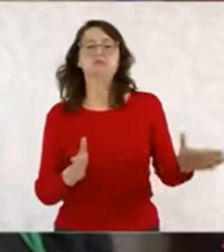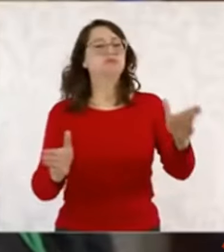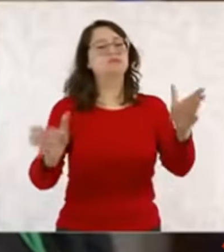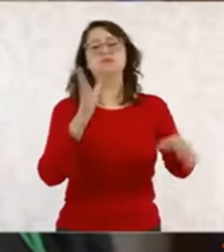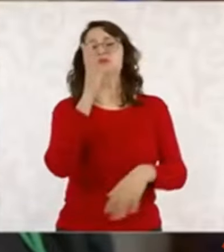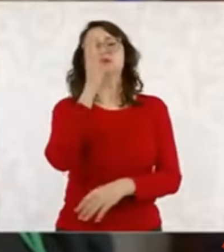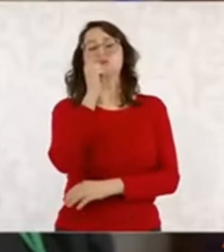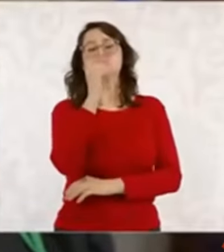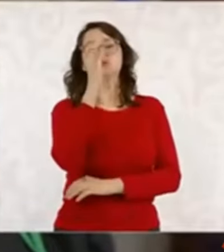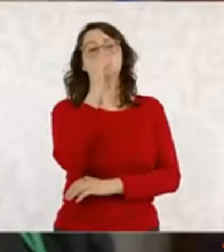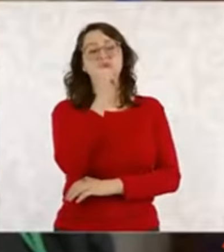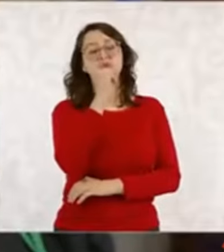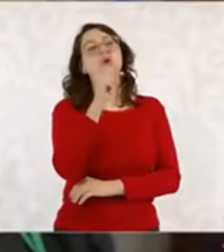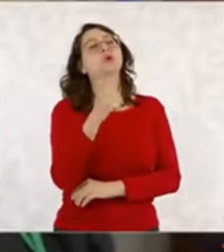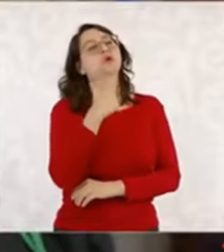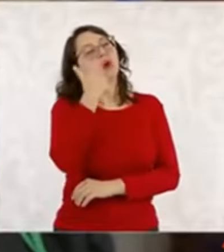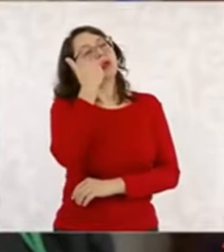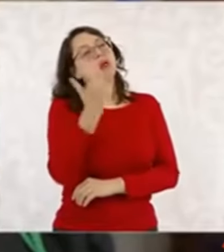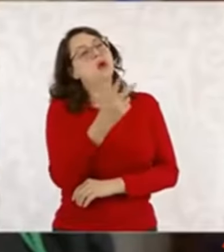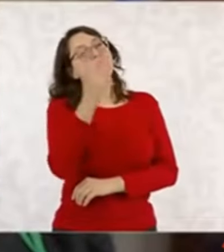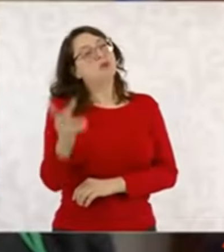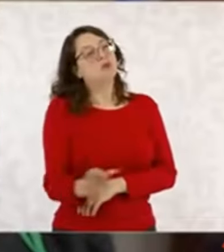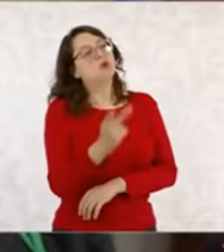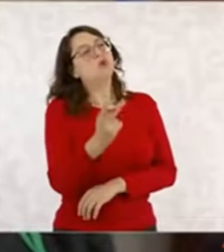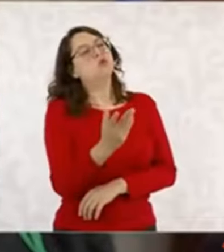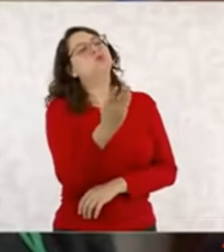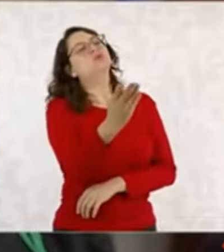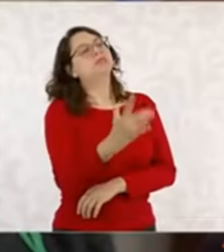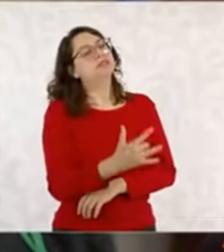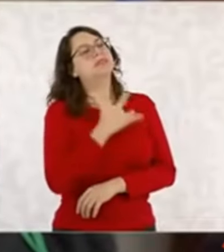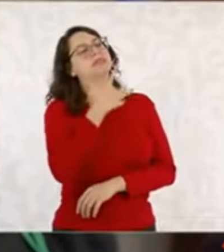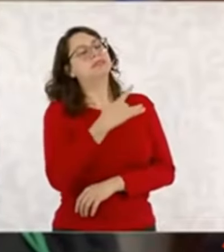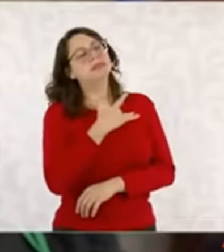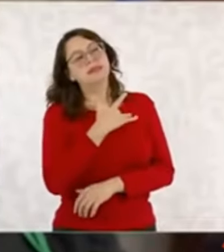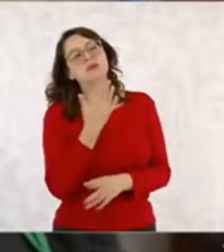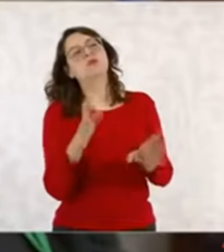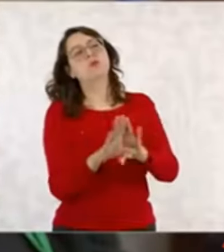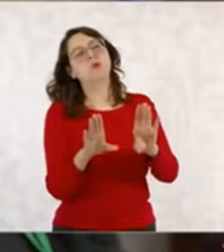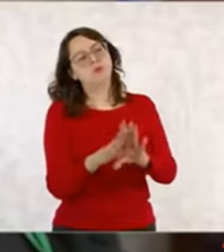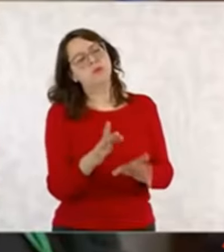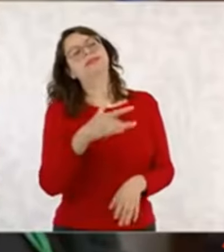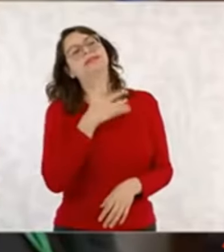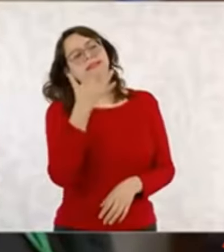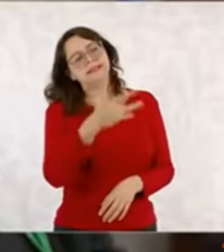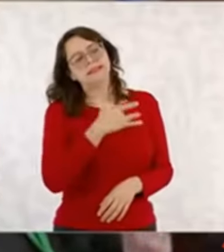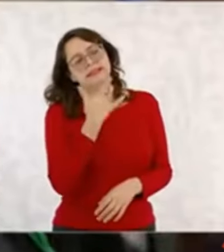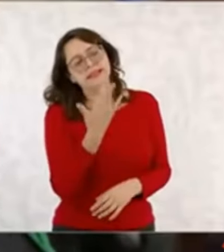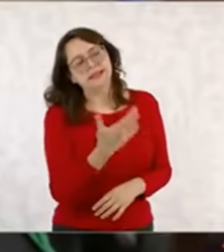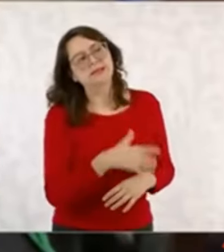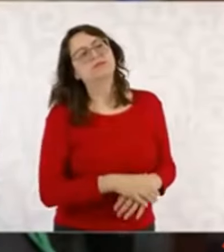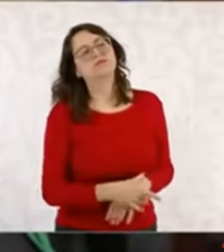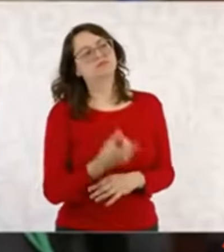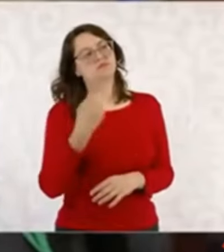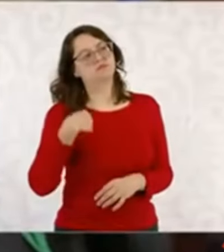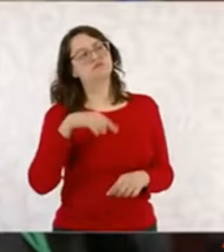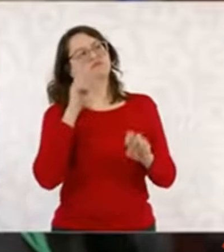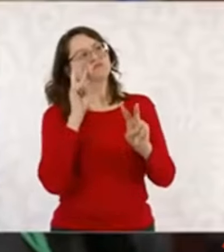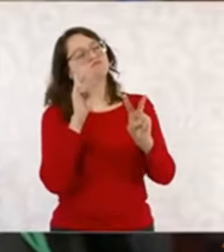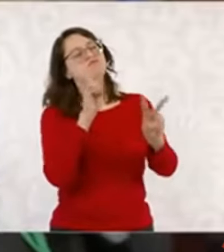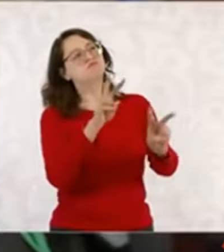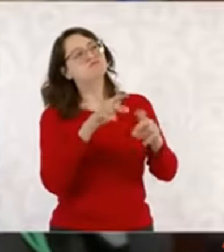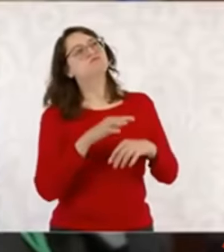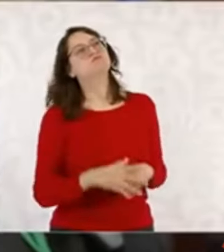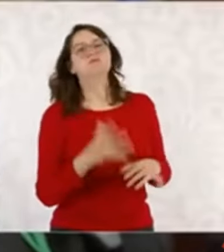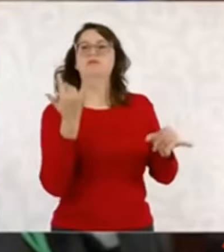Zócalo. Yo quisiera preguntarle su sentir, su sentimiento. Lo vimos, lo escuchamos en su discurso, en los datos que dio